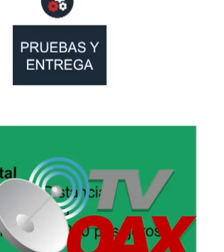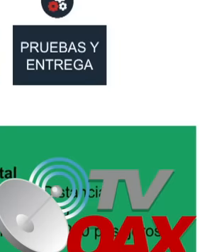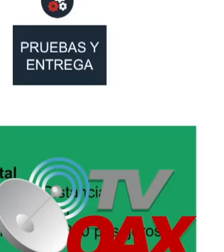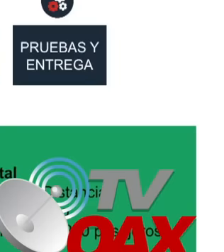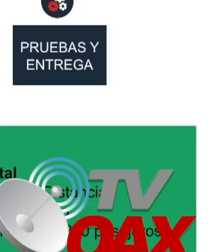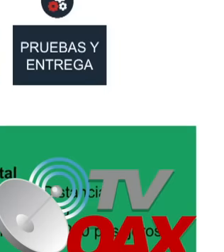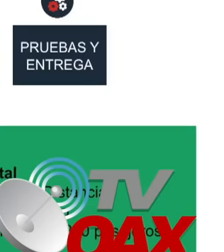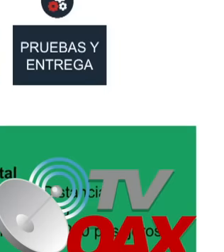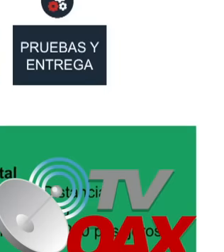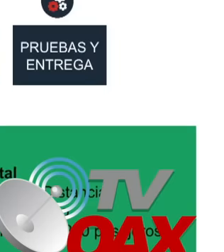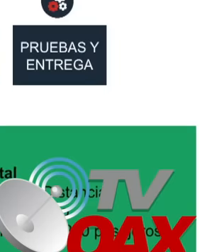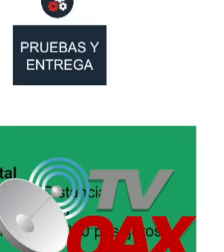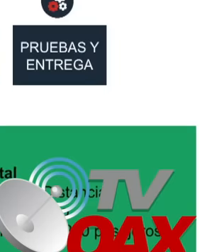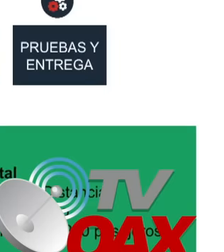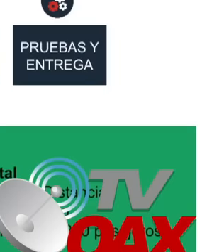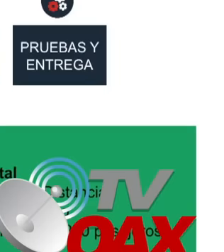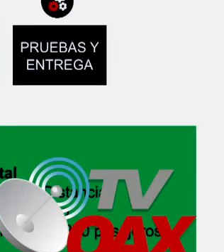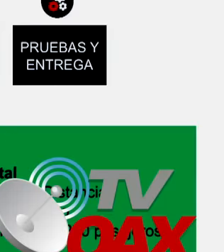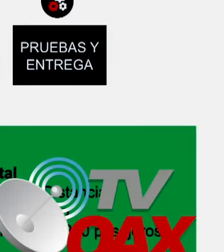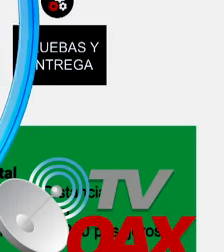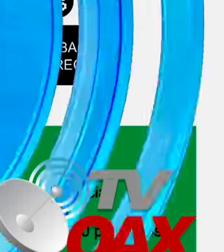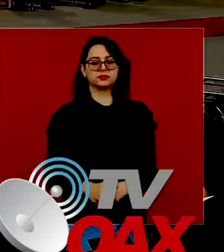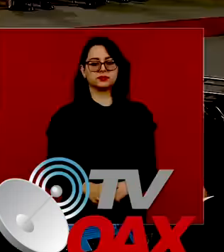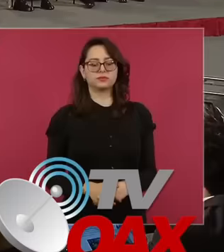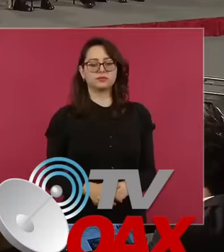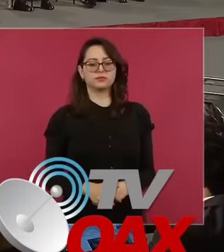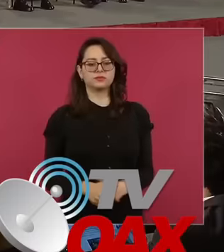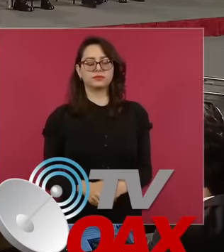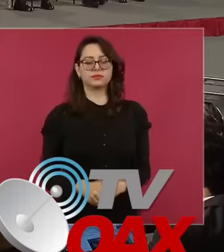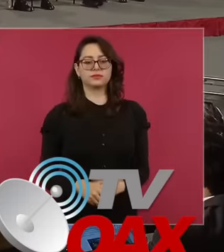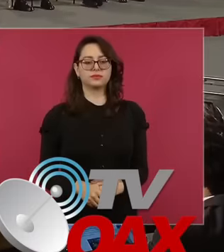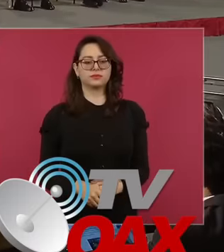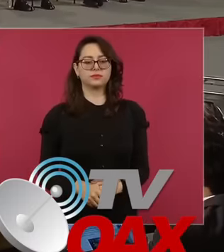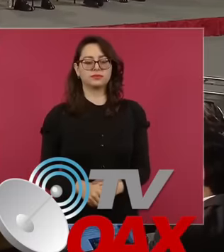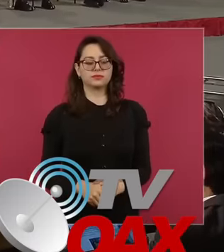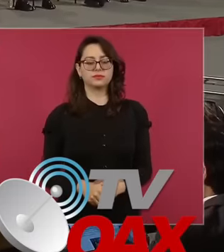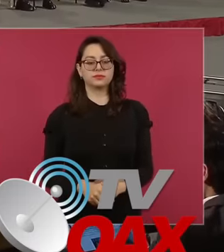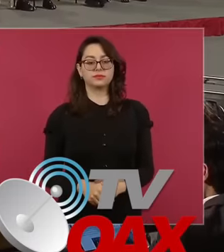siguientes configuraciones. Sería todo, muchas gracias.